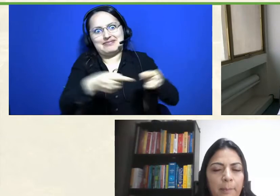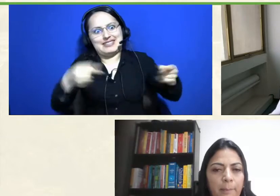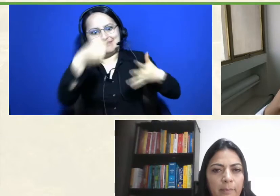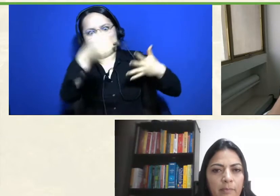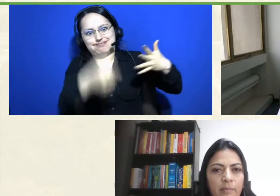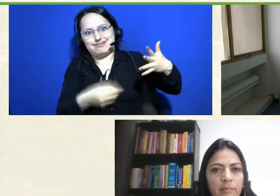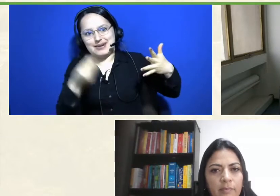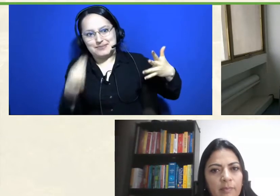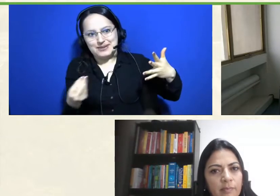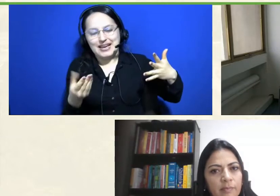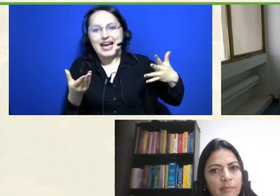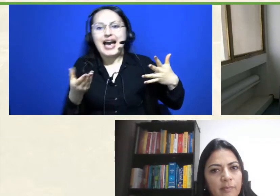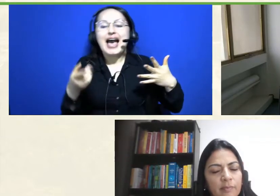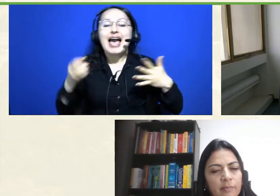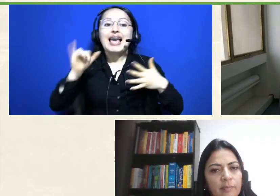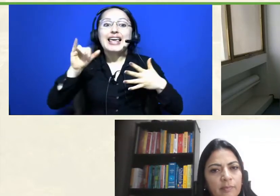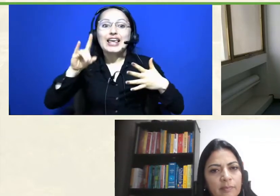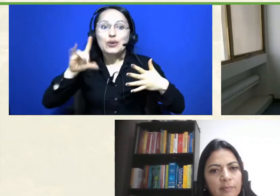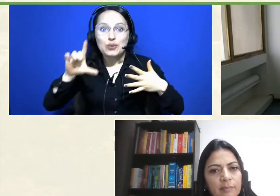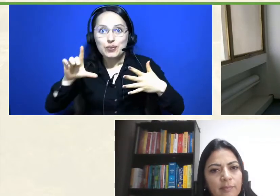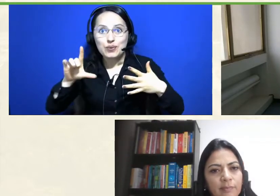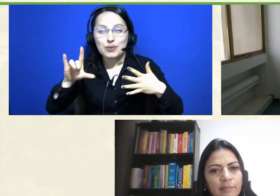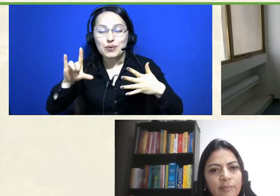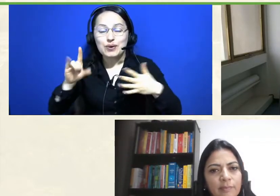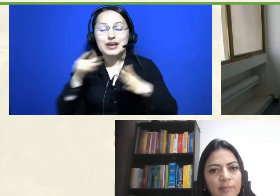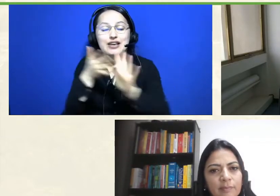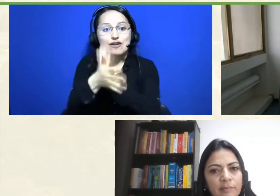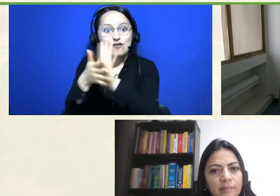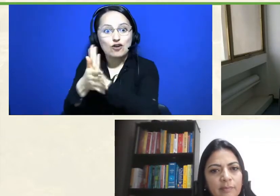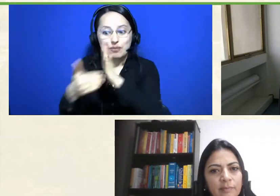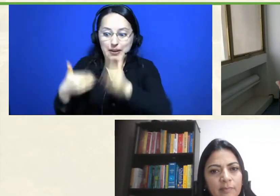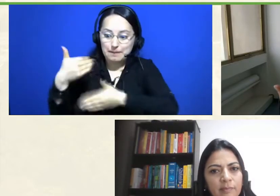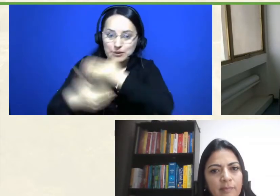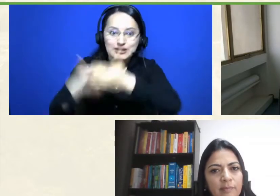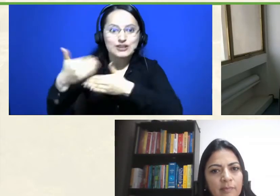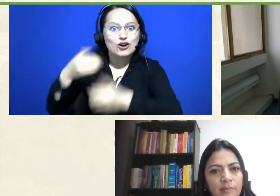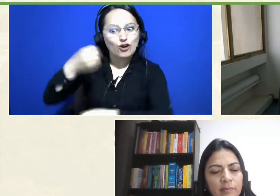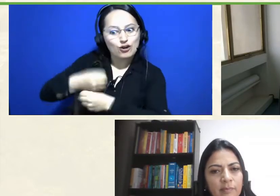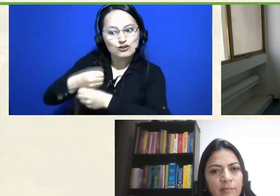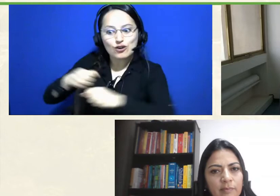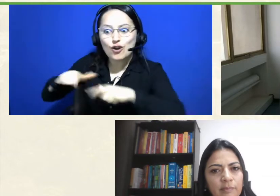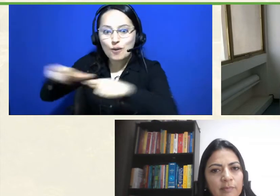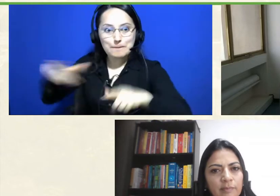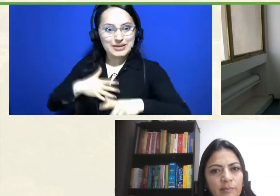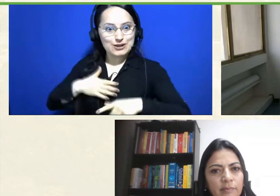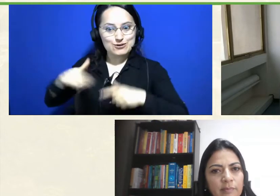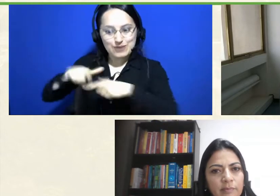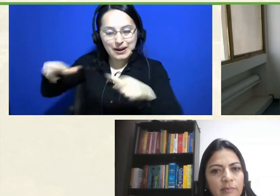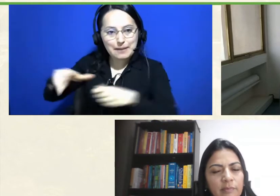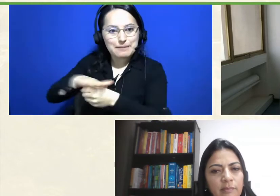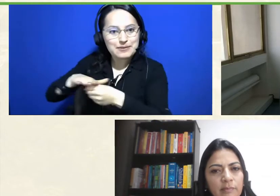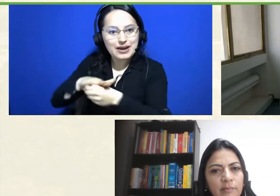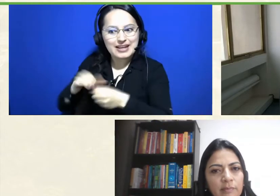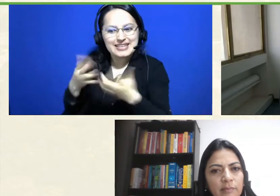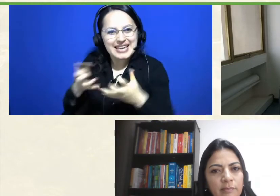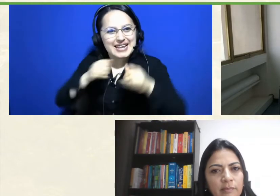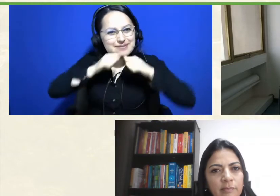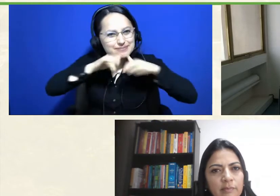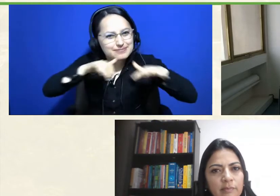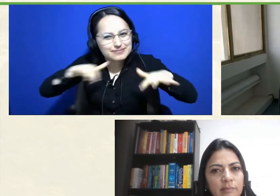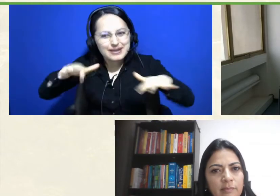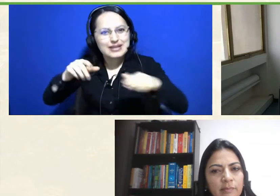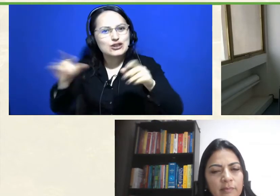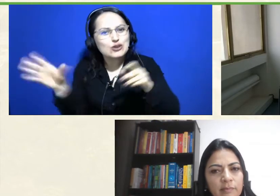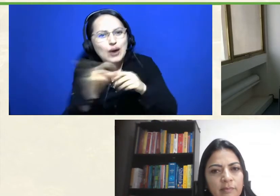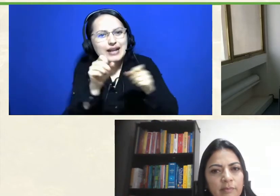este recomponer y actualizar el procedimiento de obra por tu lugar, volverlo virtual, hacerlo mucho más expedito, hacer